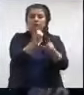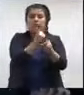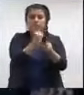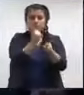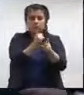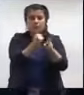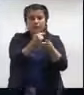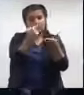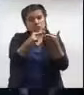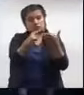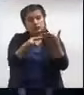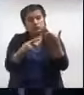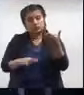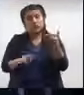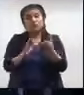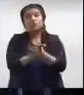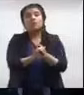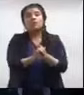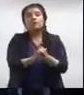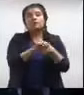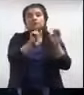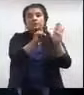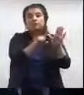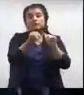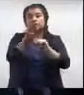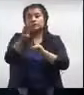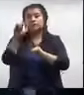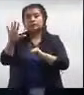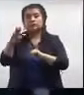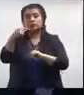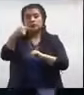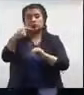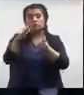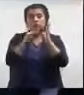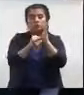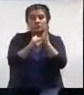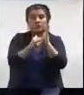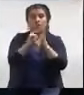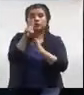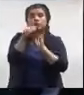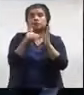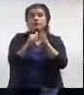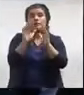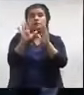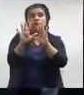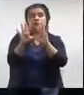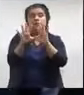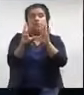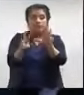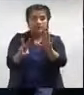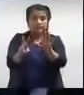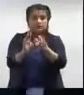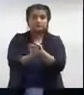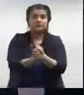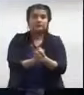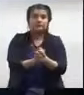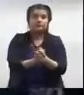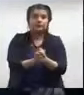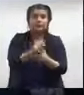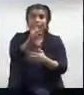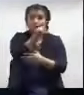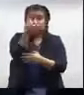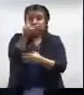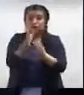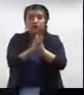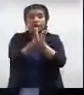recursos. Acuerdo Gubernativo 635-2007. Inspectoría General es la